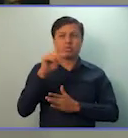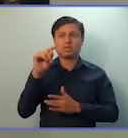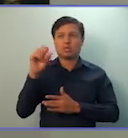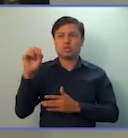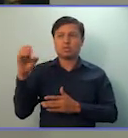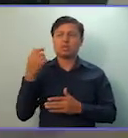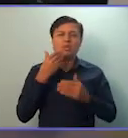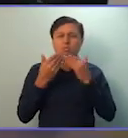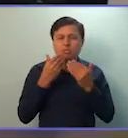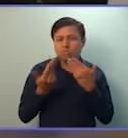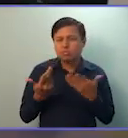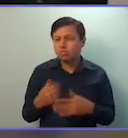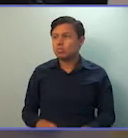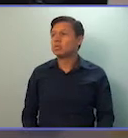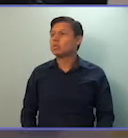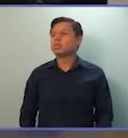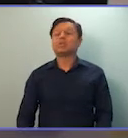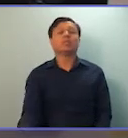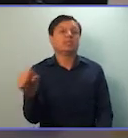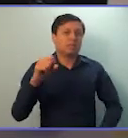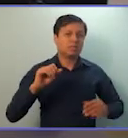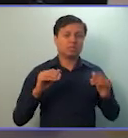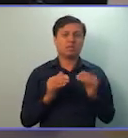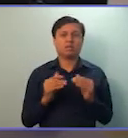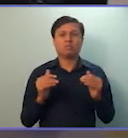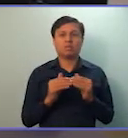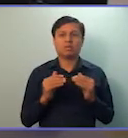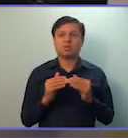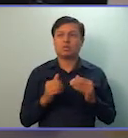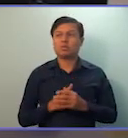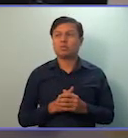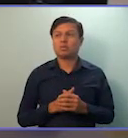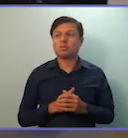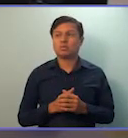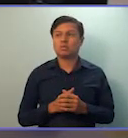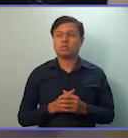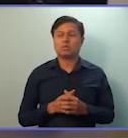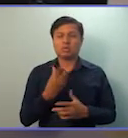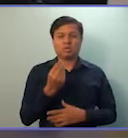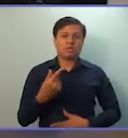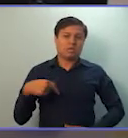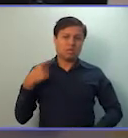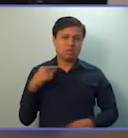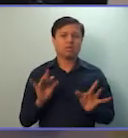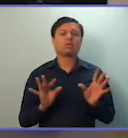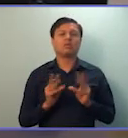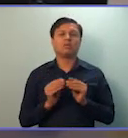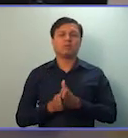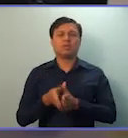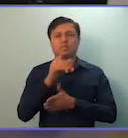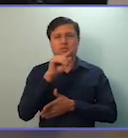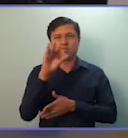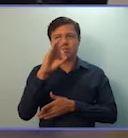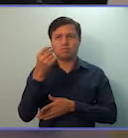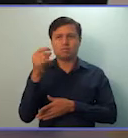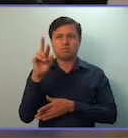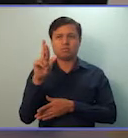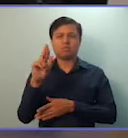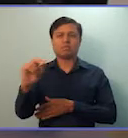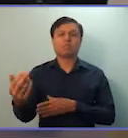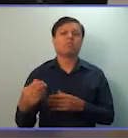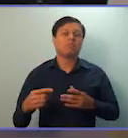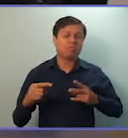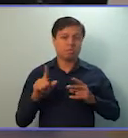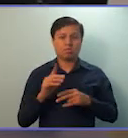ya explicamos parte de si además van a estar también allí nos reuníamos como una fiscal electoral y entiendo que están